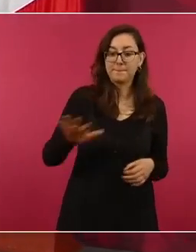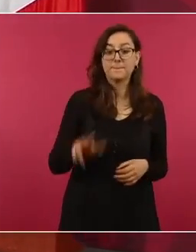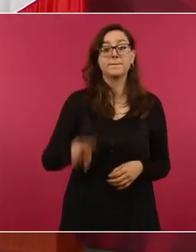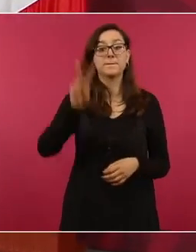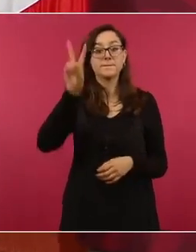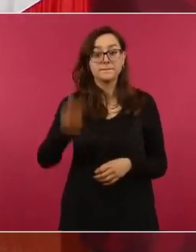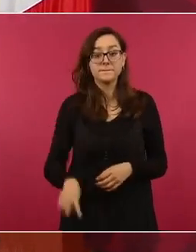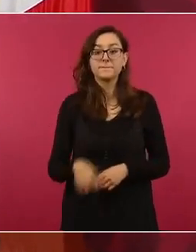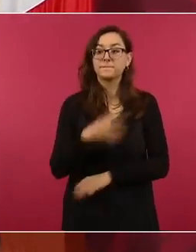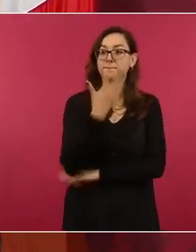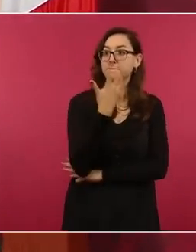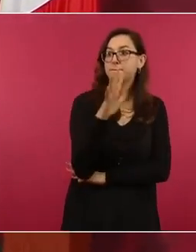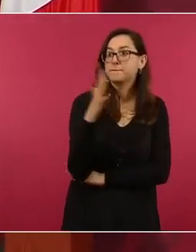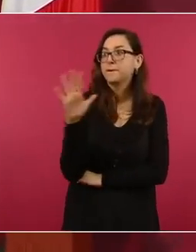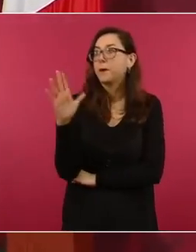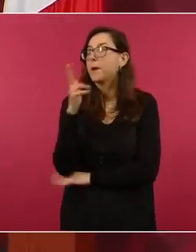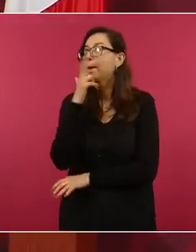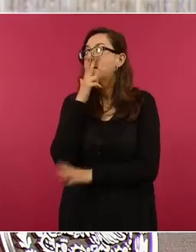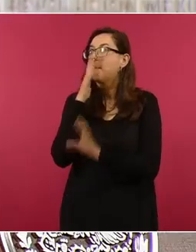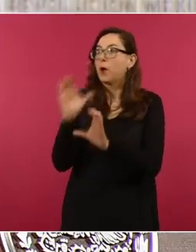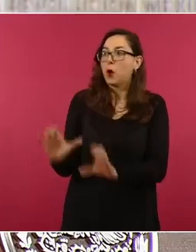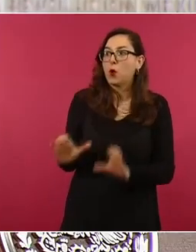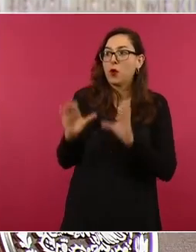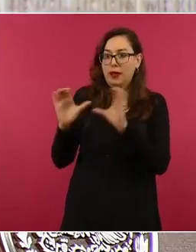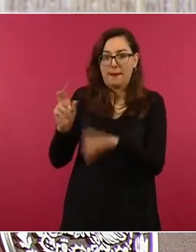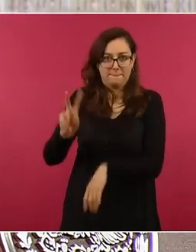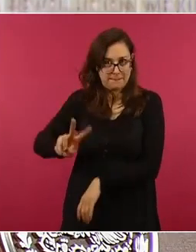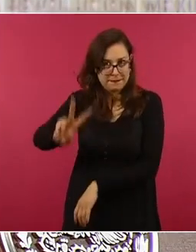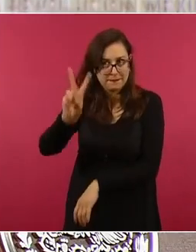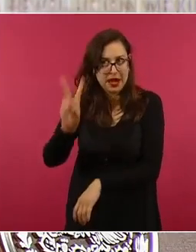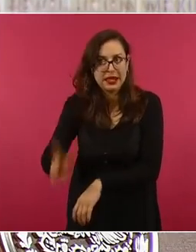ambientalistas de que el Tren Maya